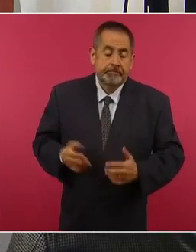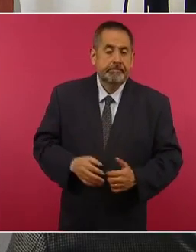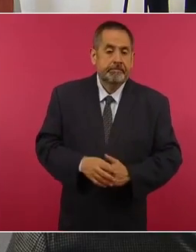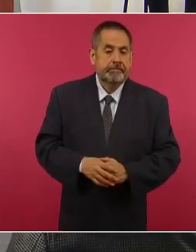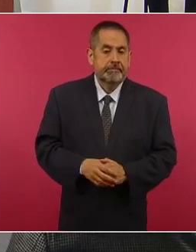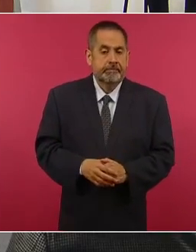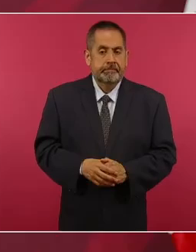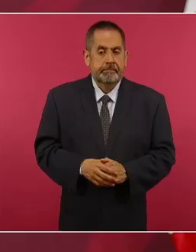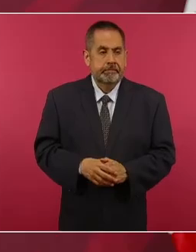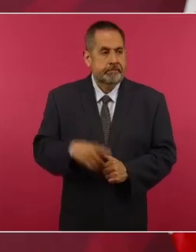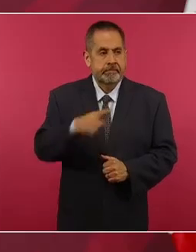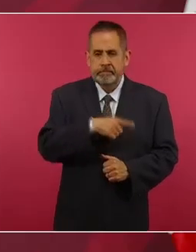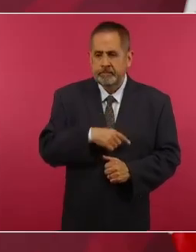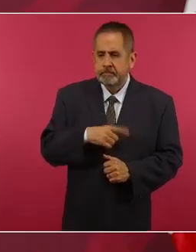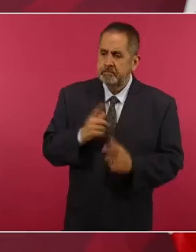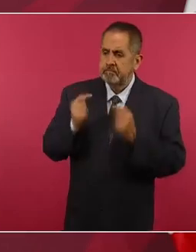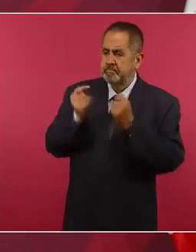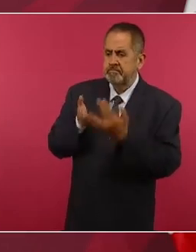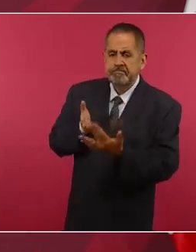Y se meten.